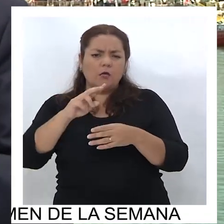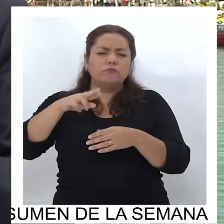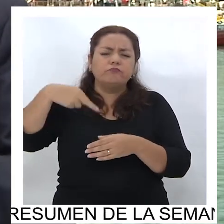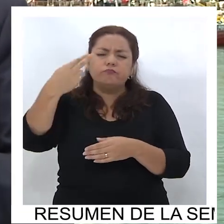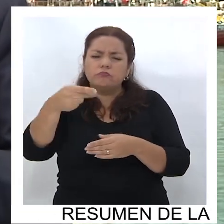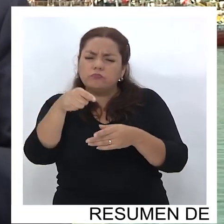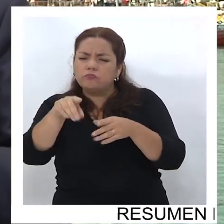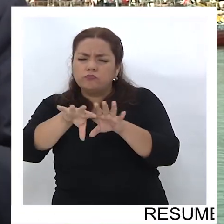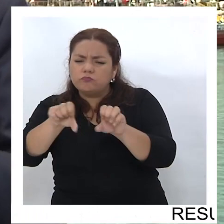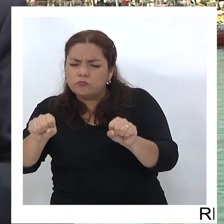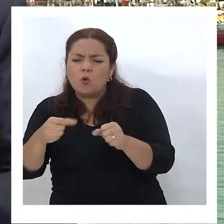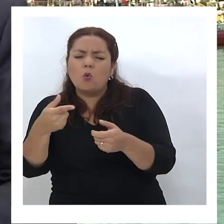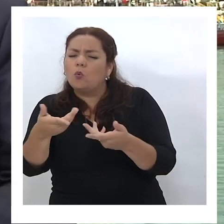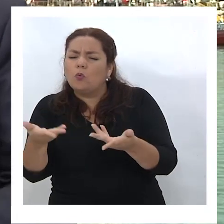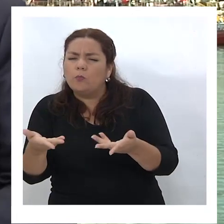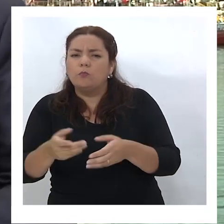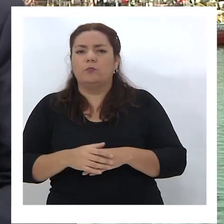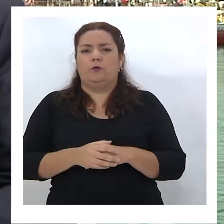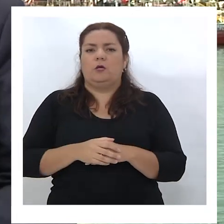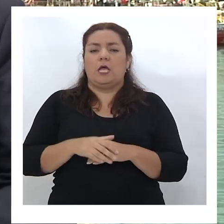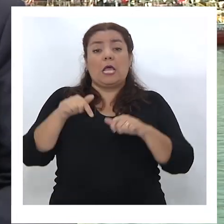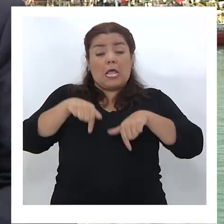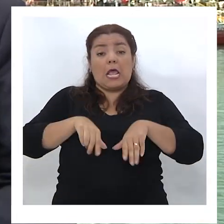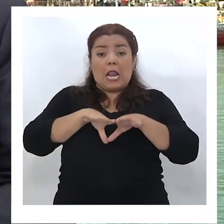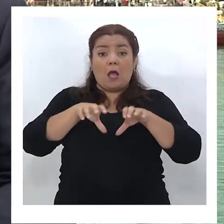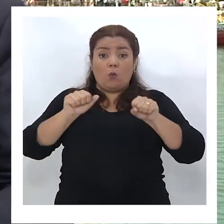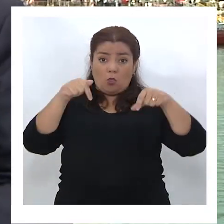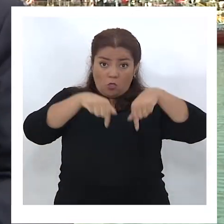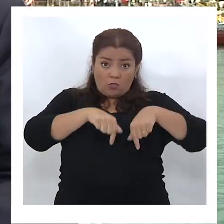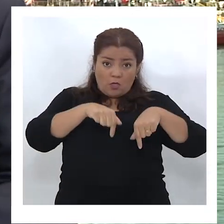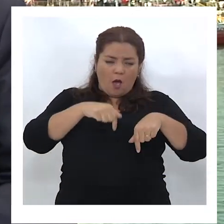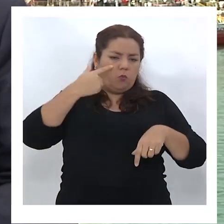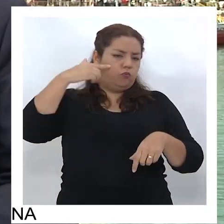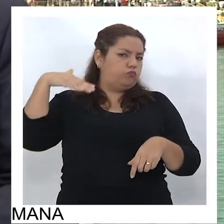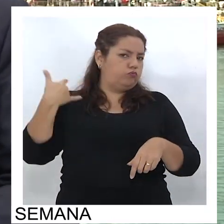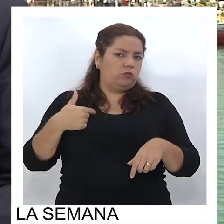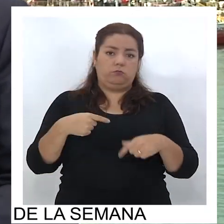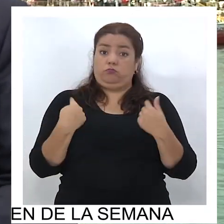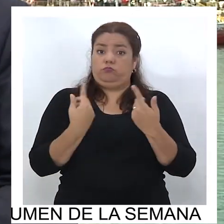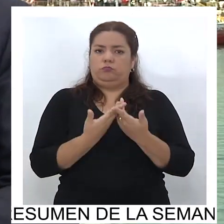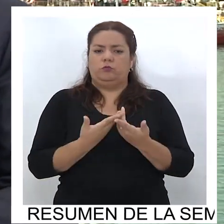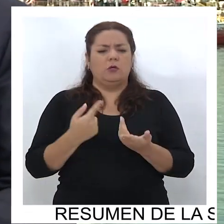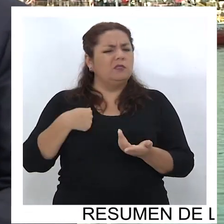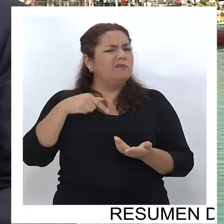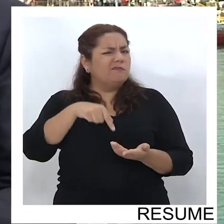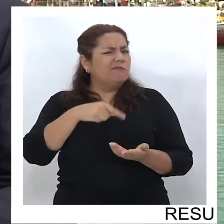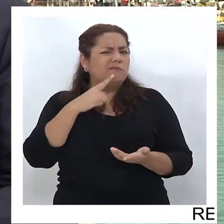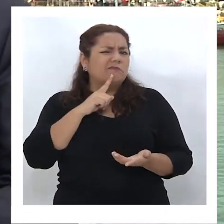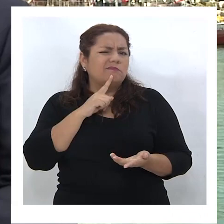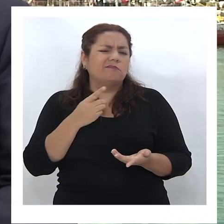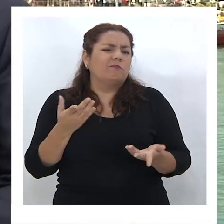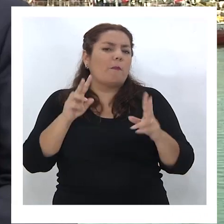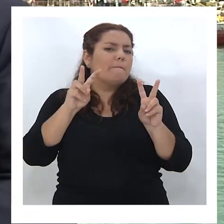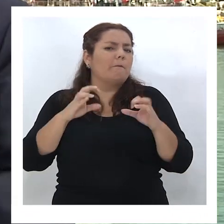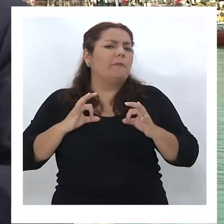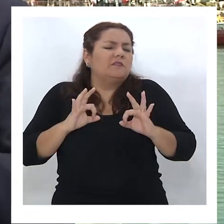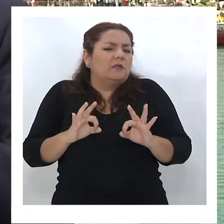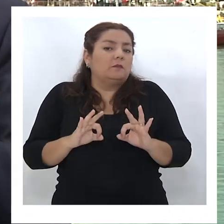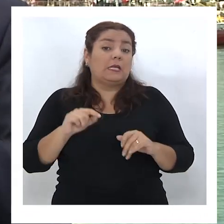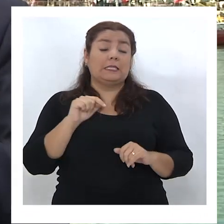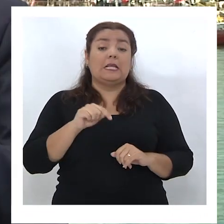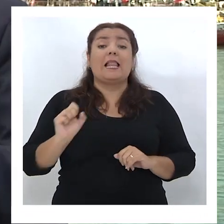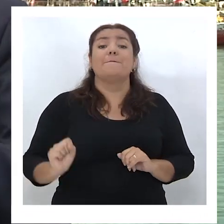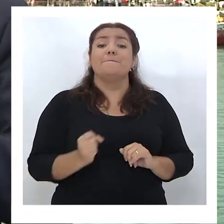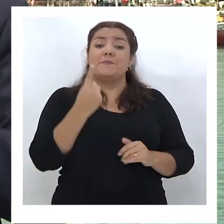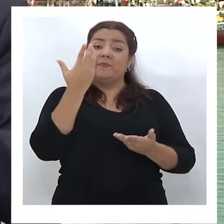resultado de estos acuerdos, y la verdad es que el acuerdo que se ha suscrito hoy día es muy importante para nosotros porque tiene una particularidad, Reinaldo, que es la primera vez